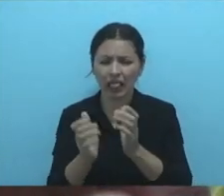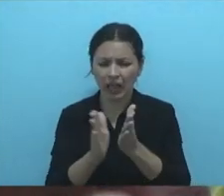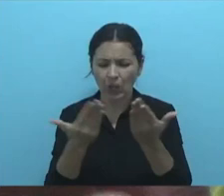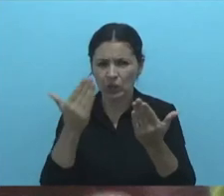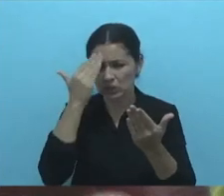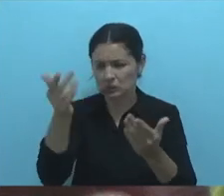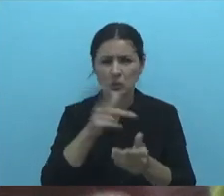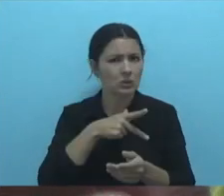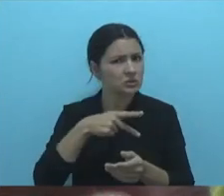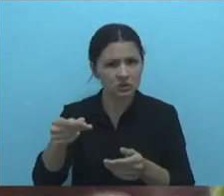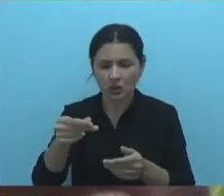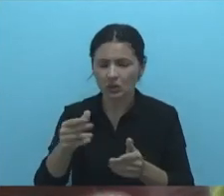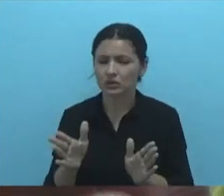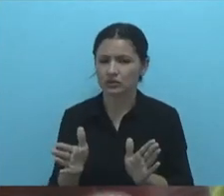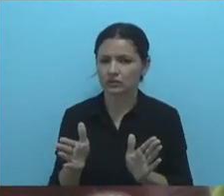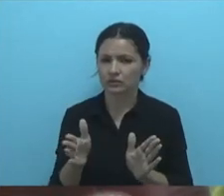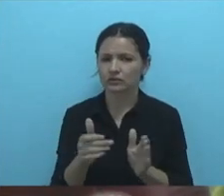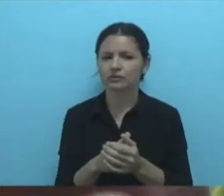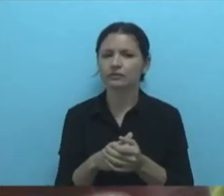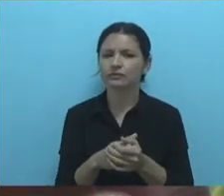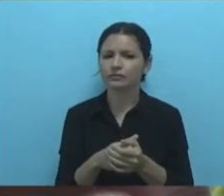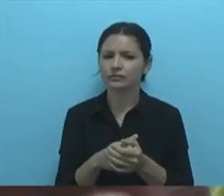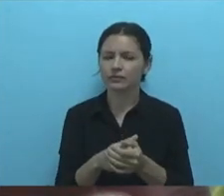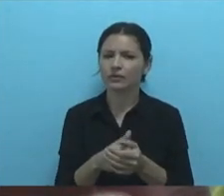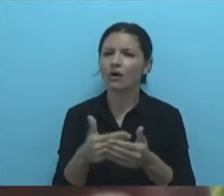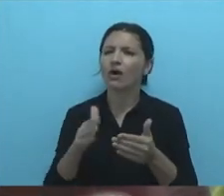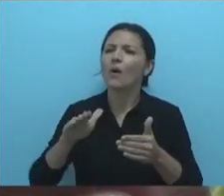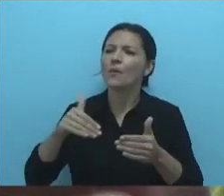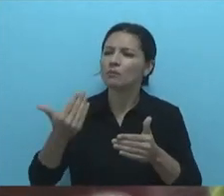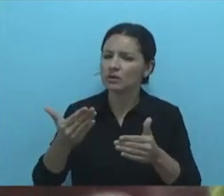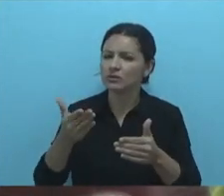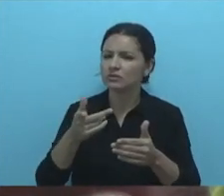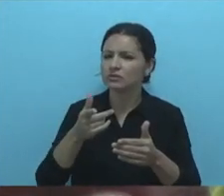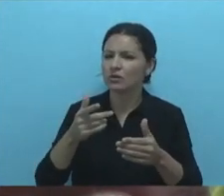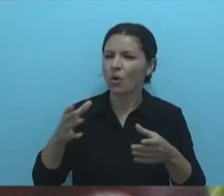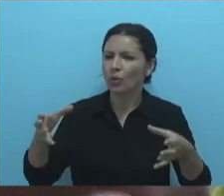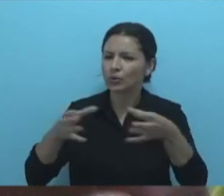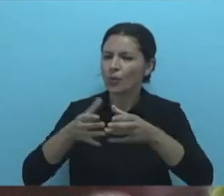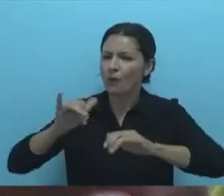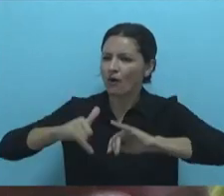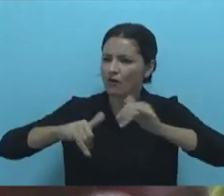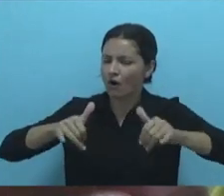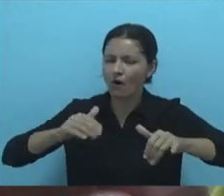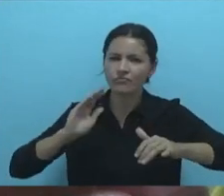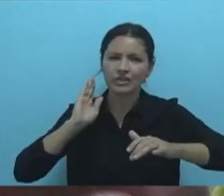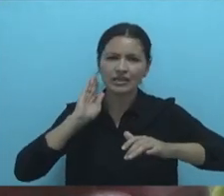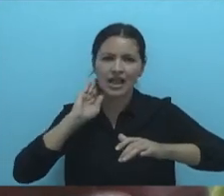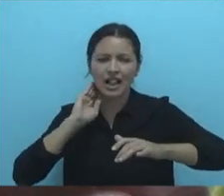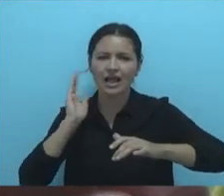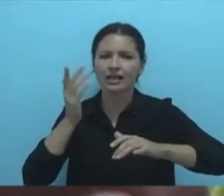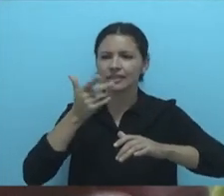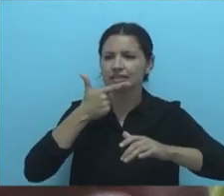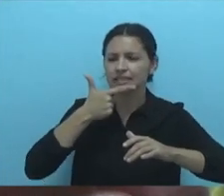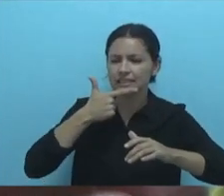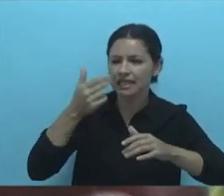Constitución provincial y que por lo tanto se merecen los jóvenes que no solamente no lo pongamos en cuestión sino que